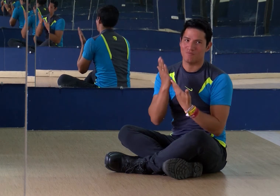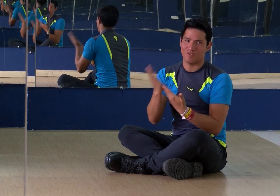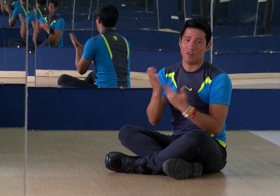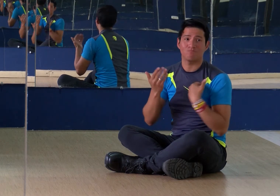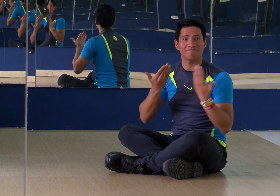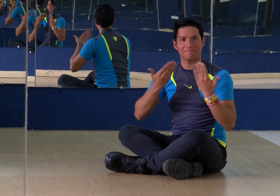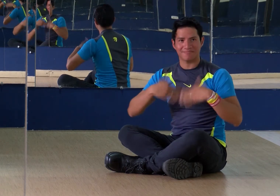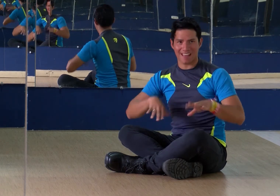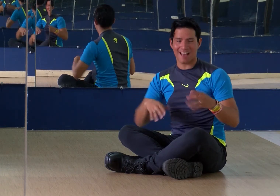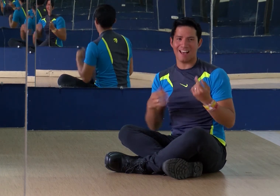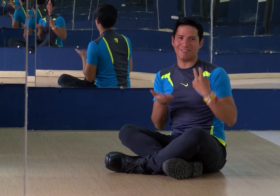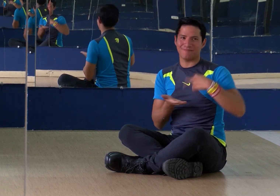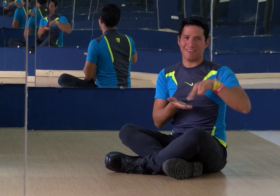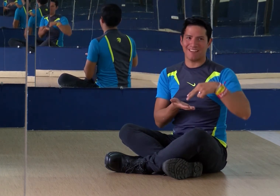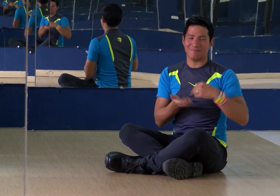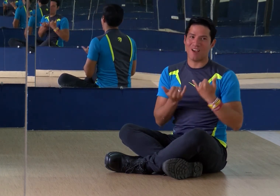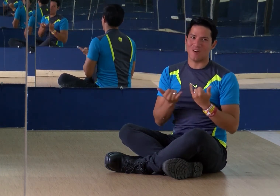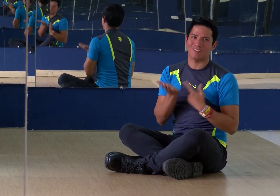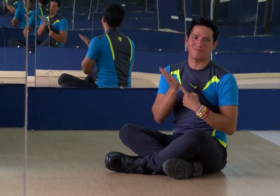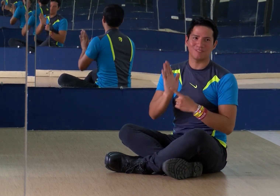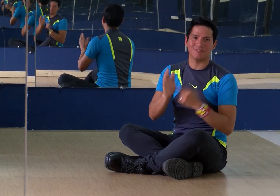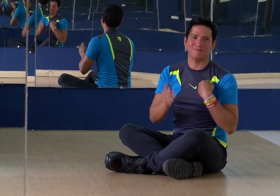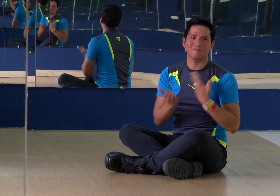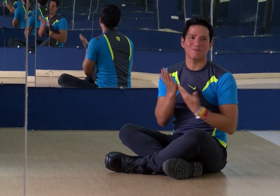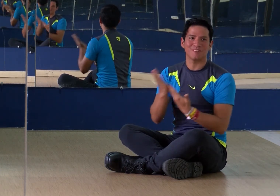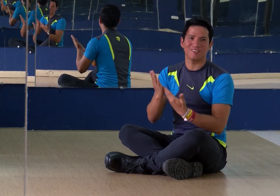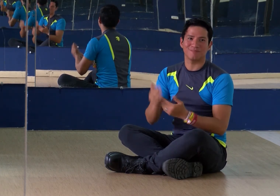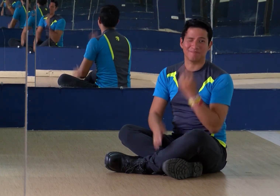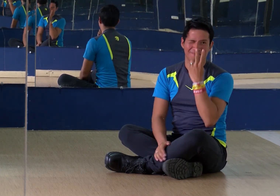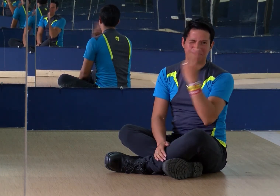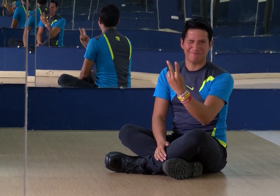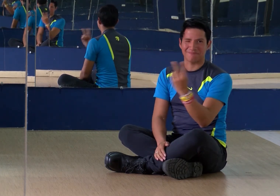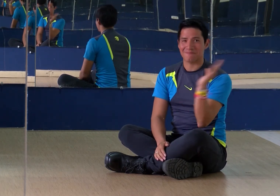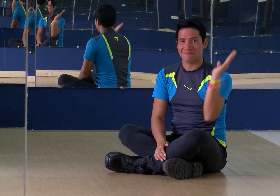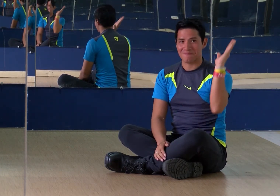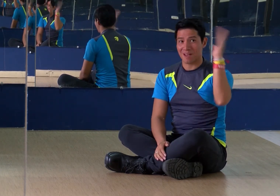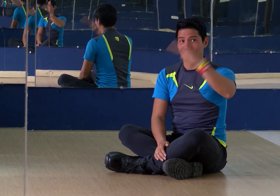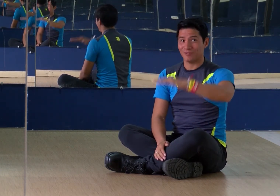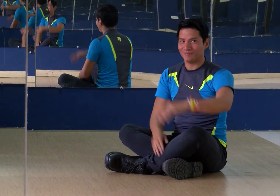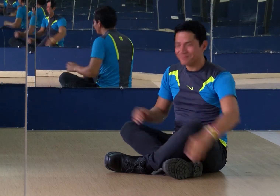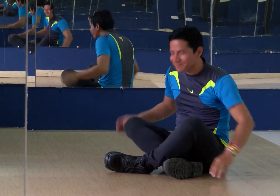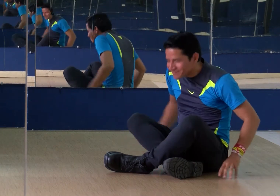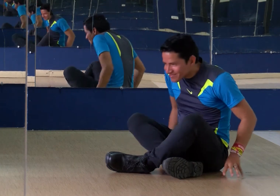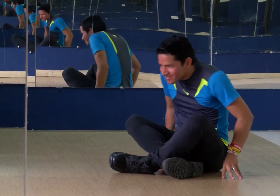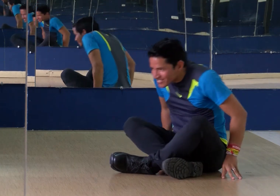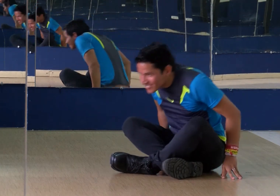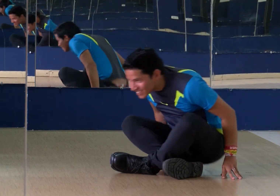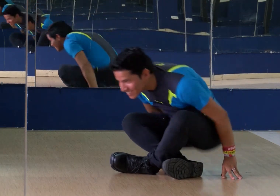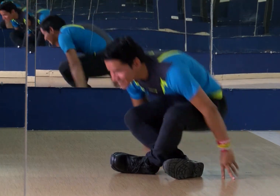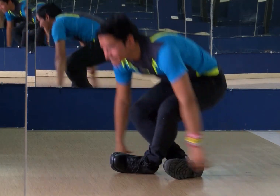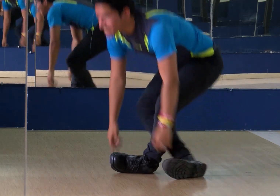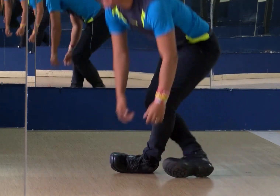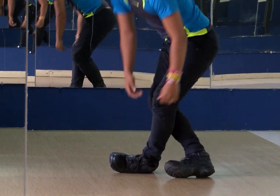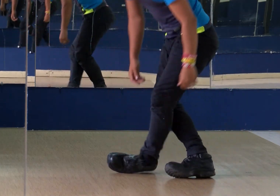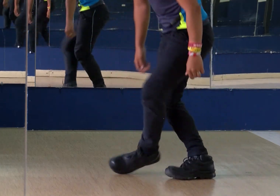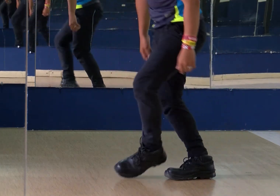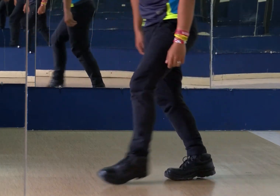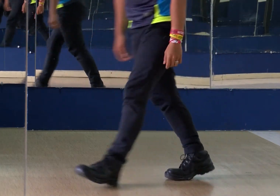Les he mostrado mi faceta como bailarín, ahora es turno de mostrarles mi faceta como modelo, vengan a verlo.